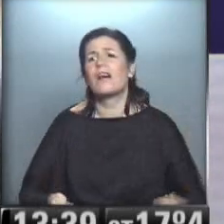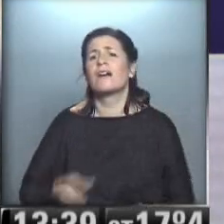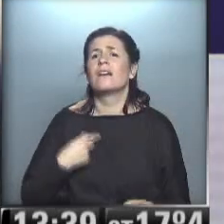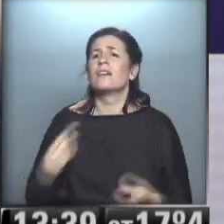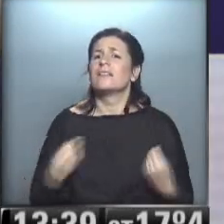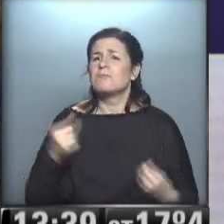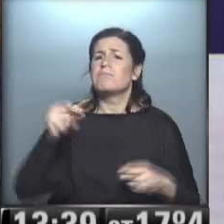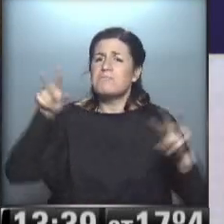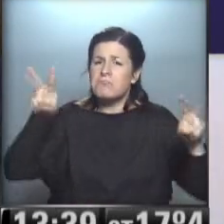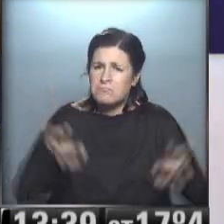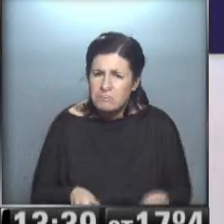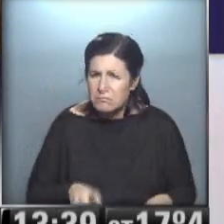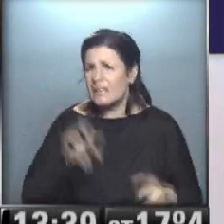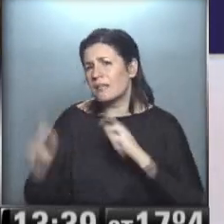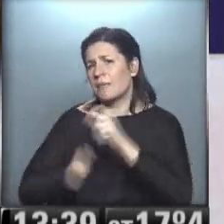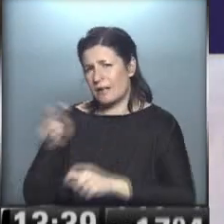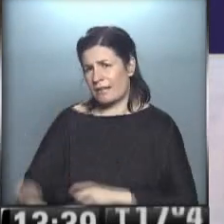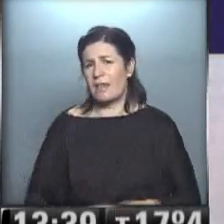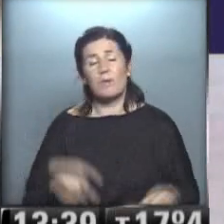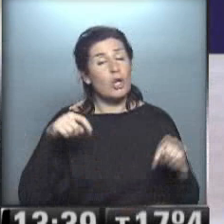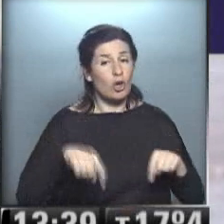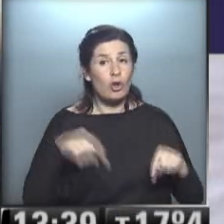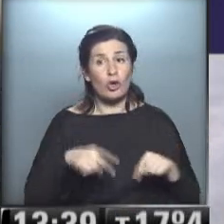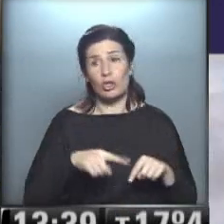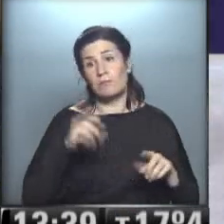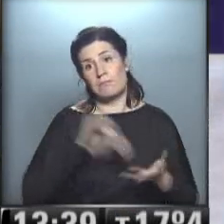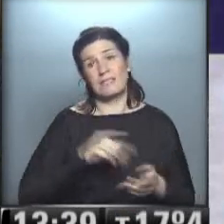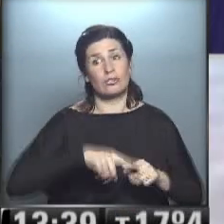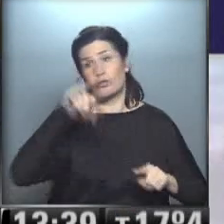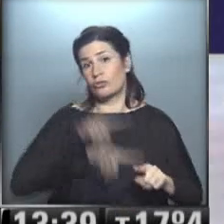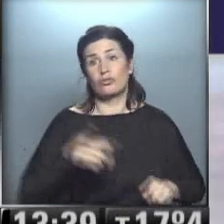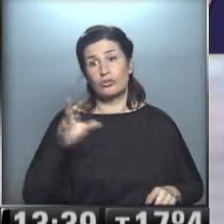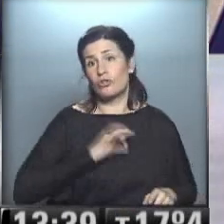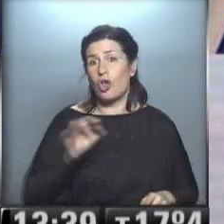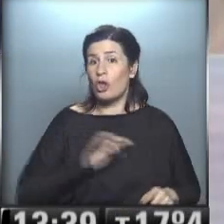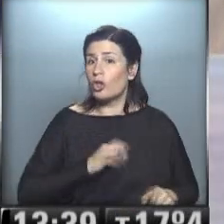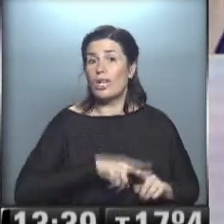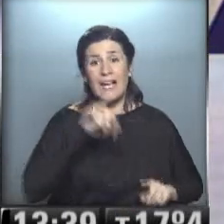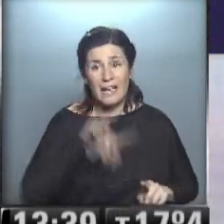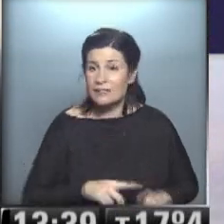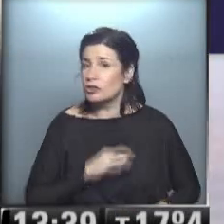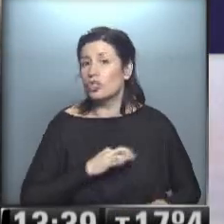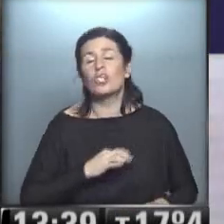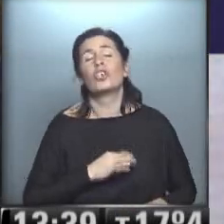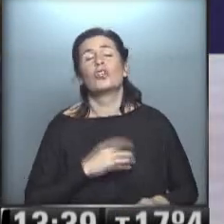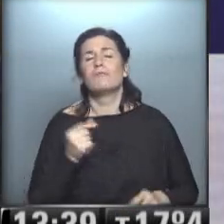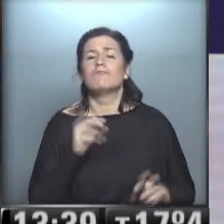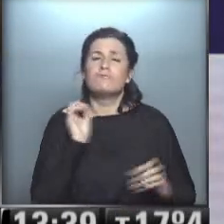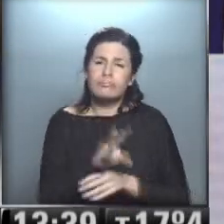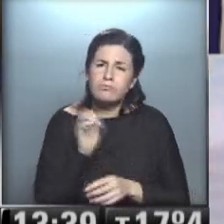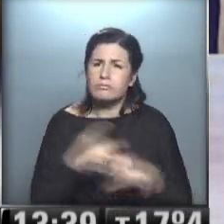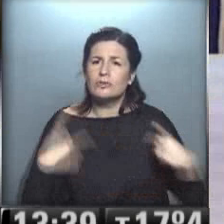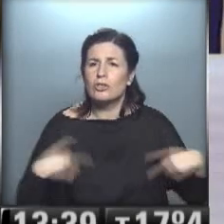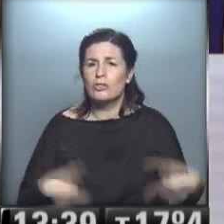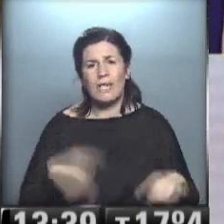recauda lo que la gente hoy y durante todo el año trae y que hay una organización que yo conozco muy aceitada para la